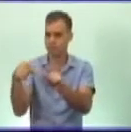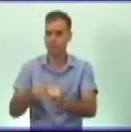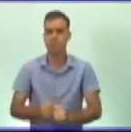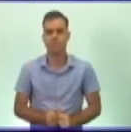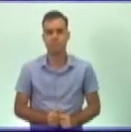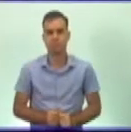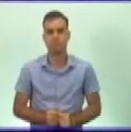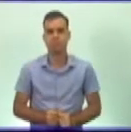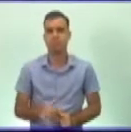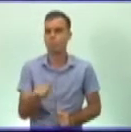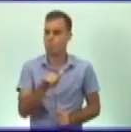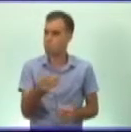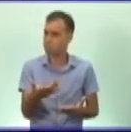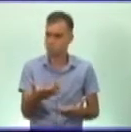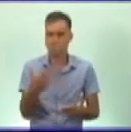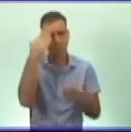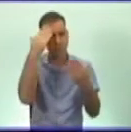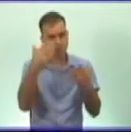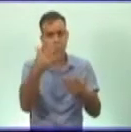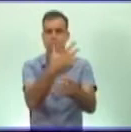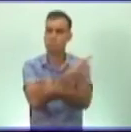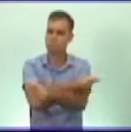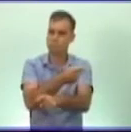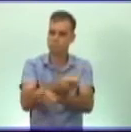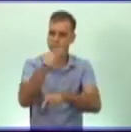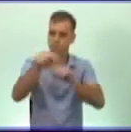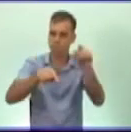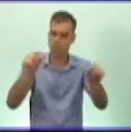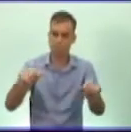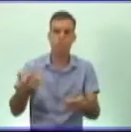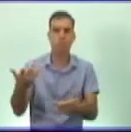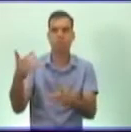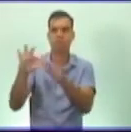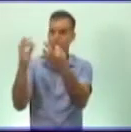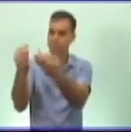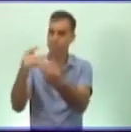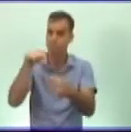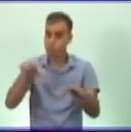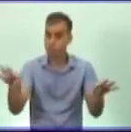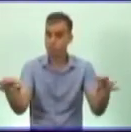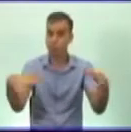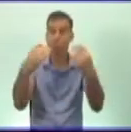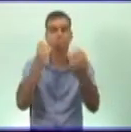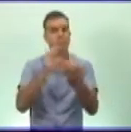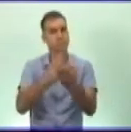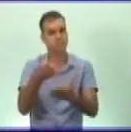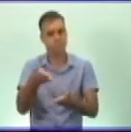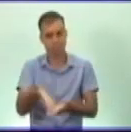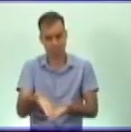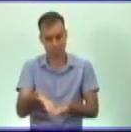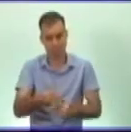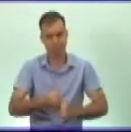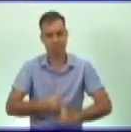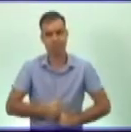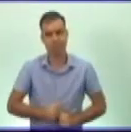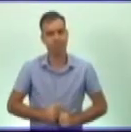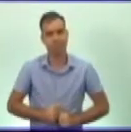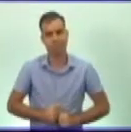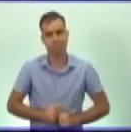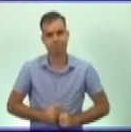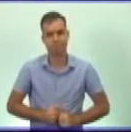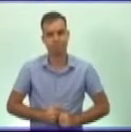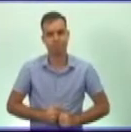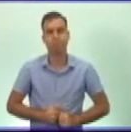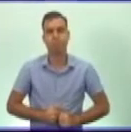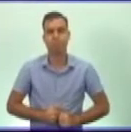así como a los profesores y a los familiares de los estudiantes que se encuentran frente a la televisión esperando la clase de hoy.